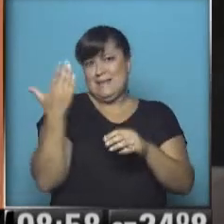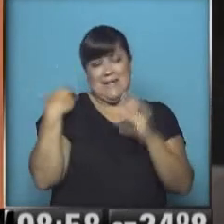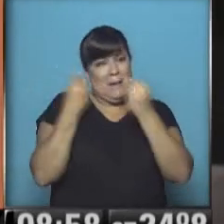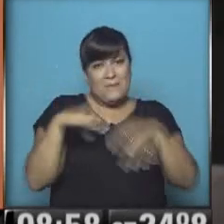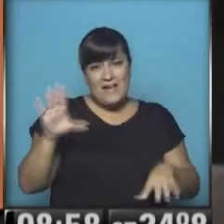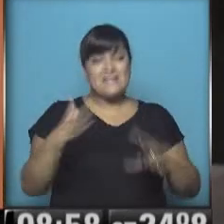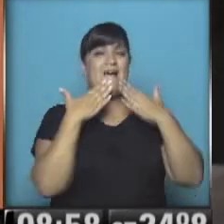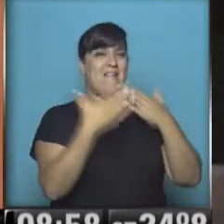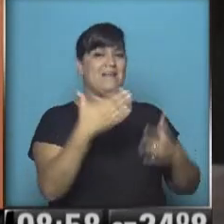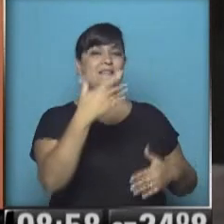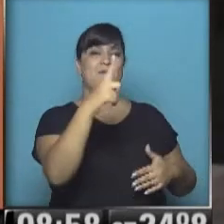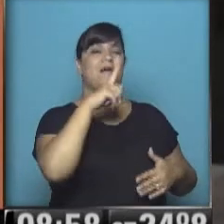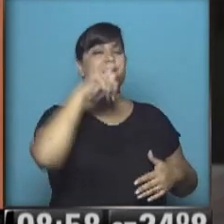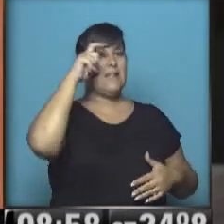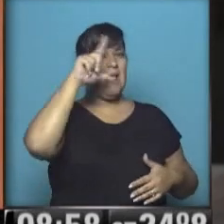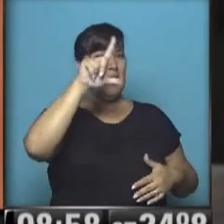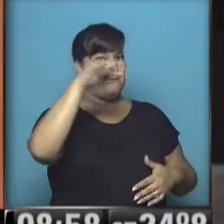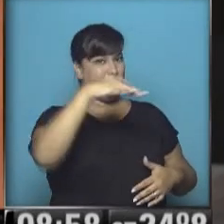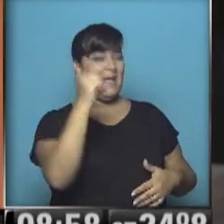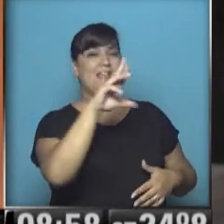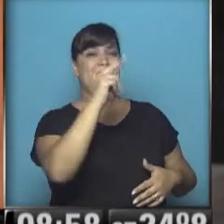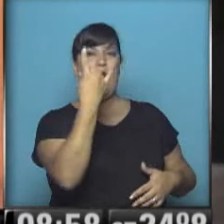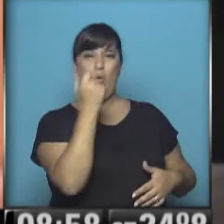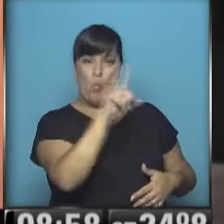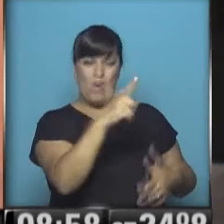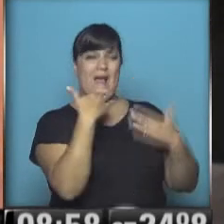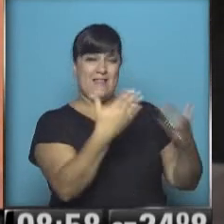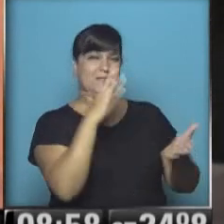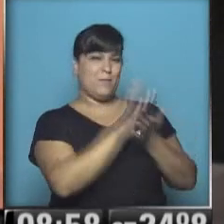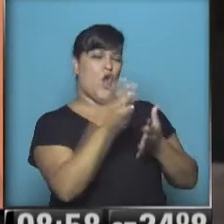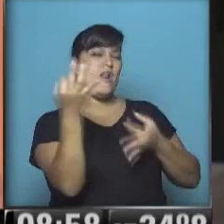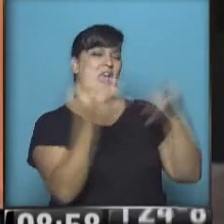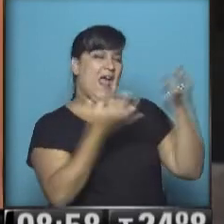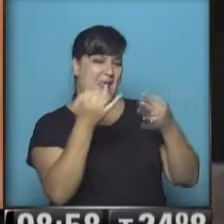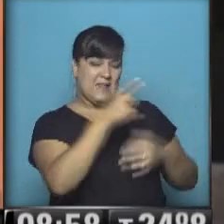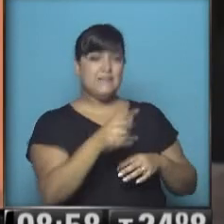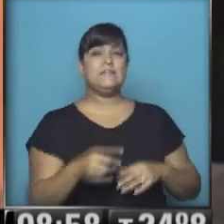telma luzzani y a raúl este primer análisis sobre grecia nosotros vamos a seguir con otras noticias en visión 7 mañana